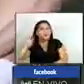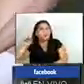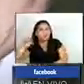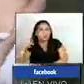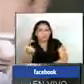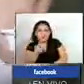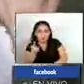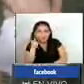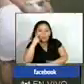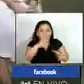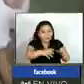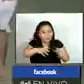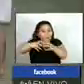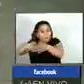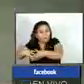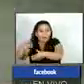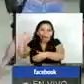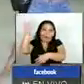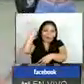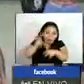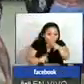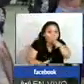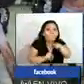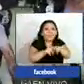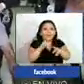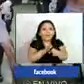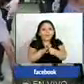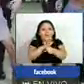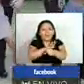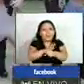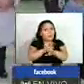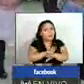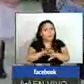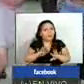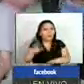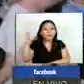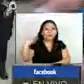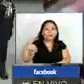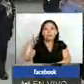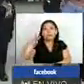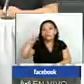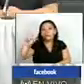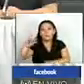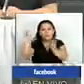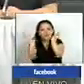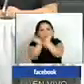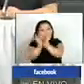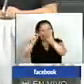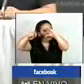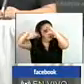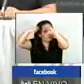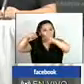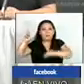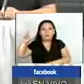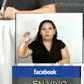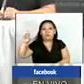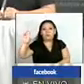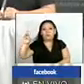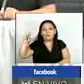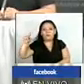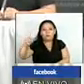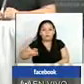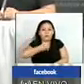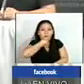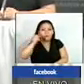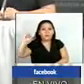estaban aislados y el primer caso de COVID positivo en los penales del país fue el 23 de mayo. Con imágenes de Roberto Martínez, Inmar Batres,